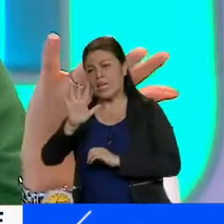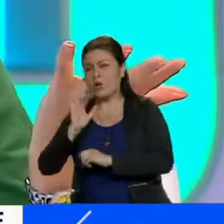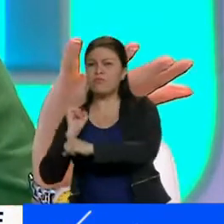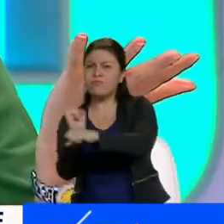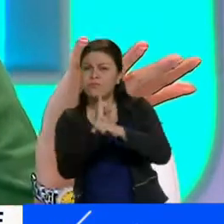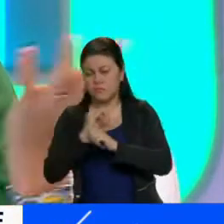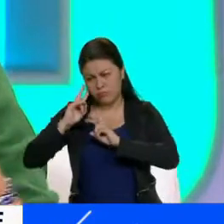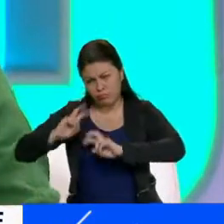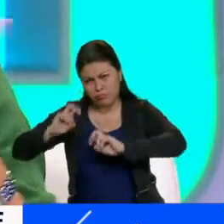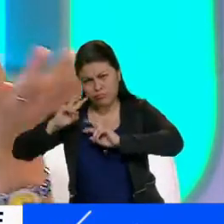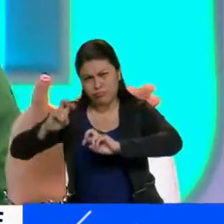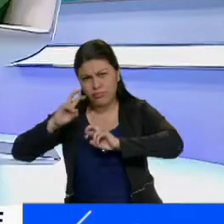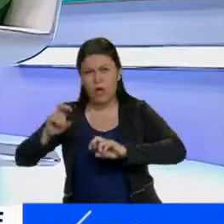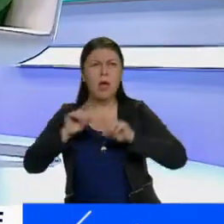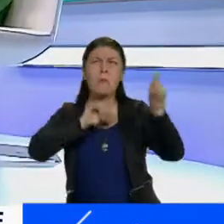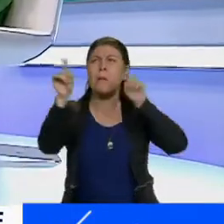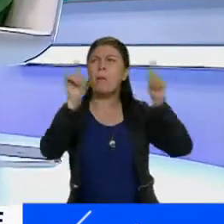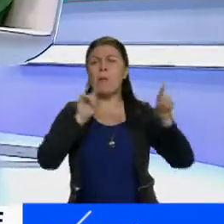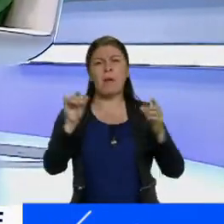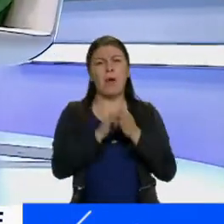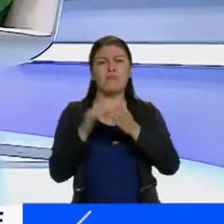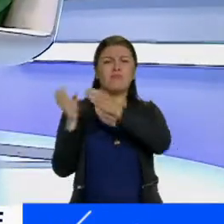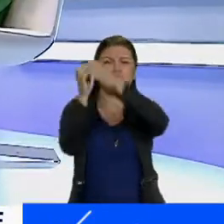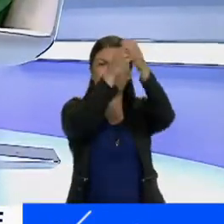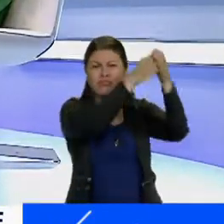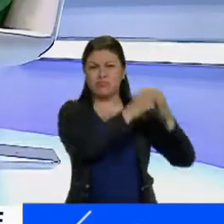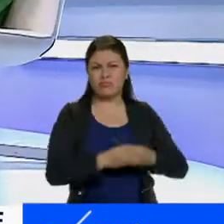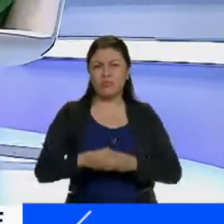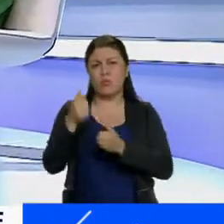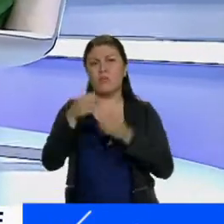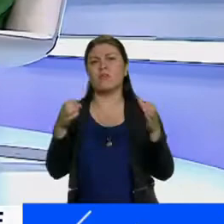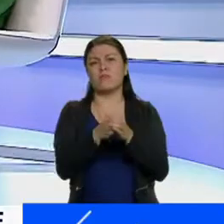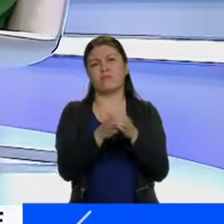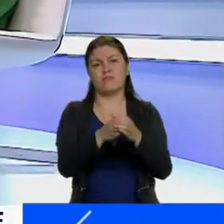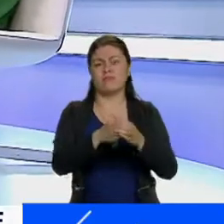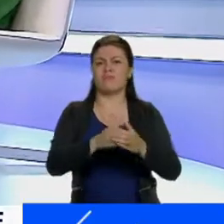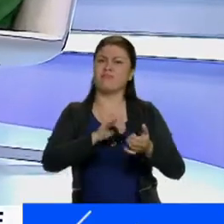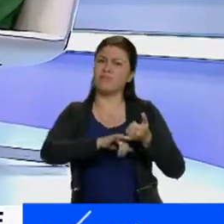tiene más de 30 corporaciones autónomas regionales ambientales,